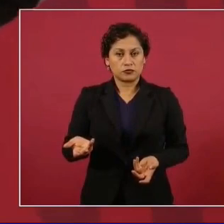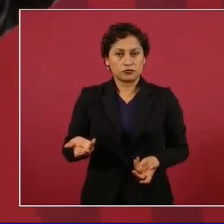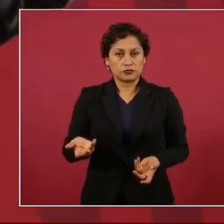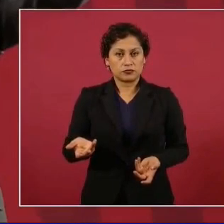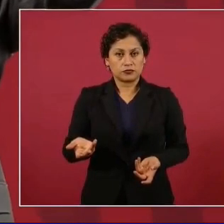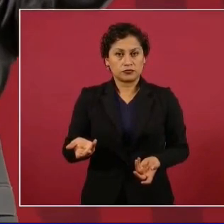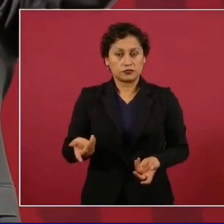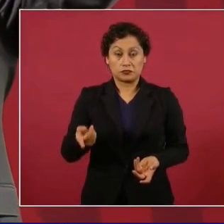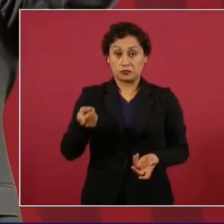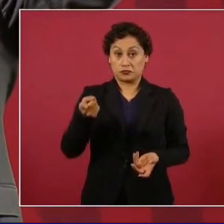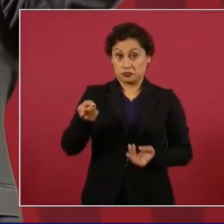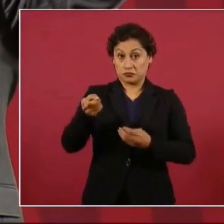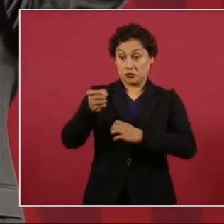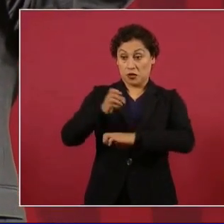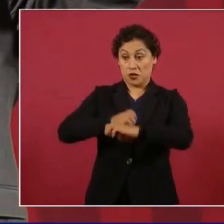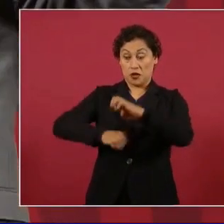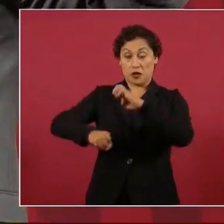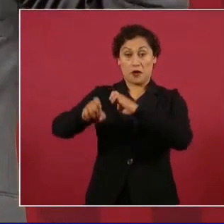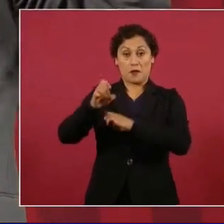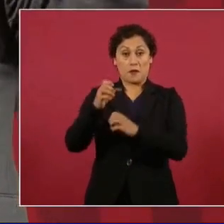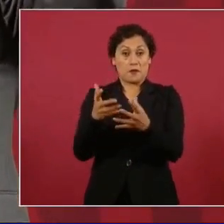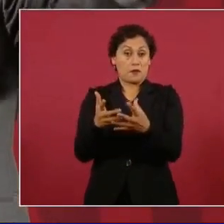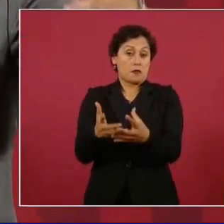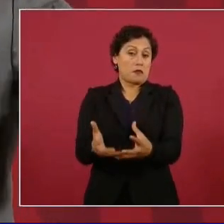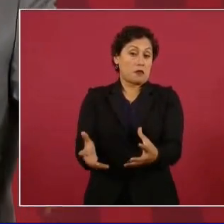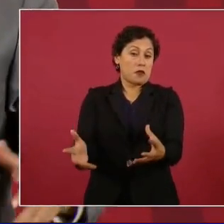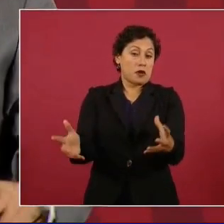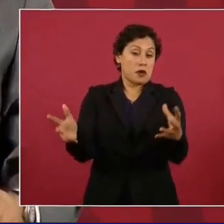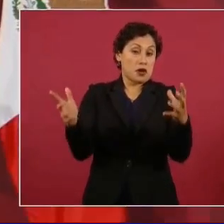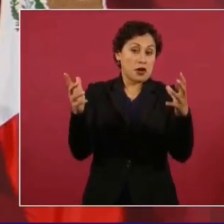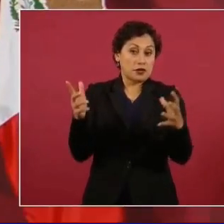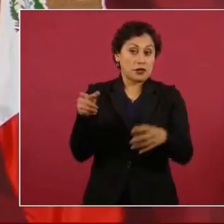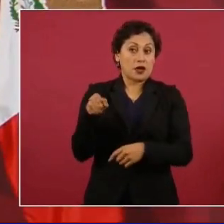las corporaciones que más utilidad